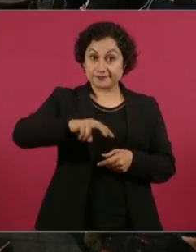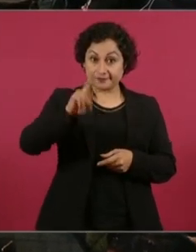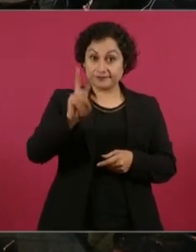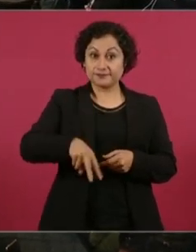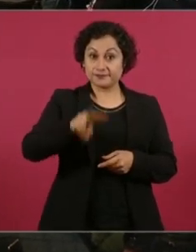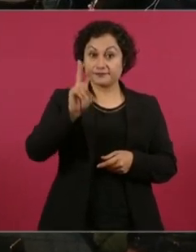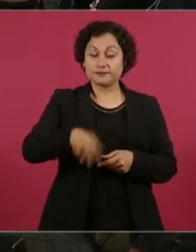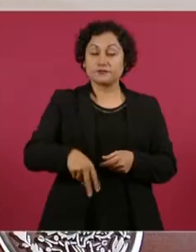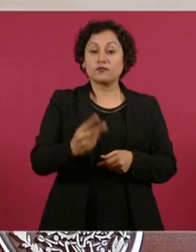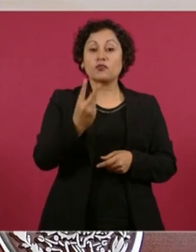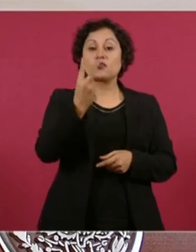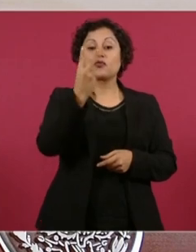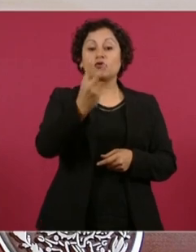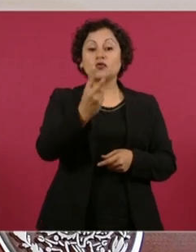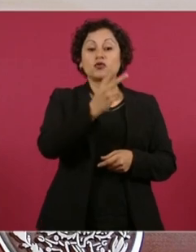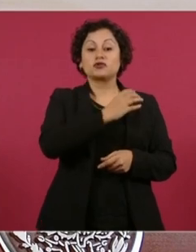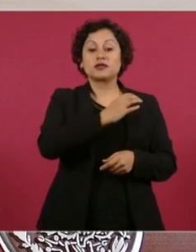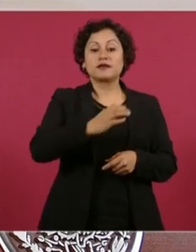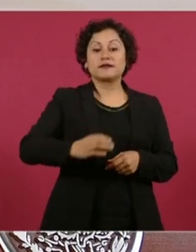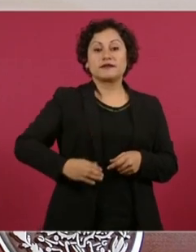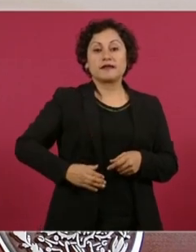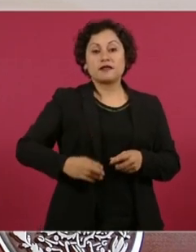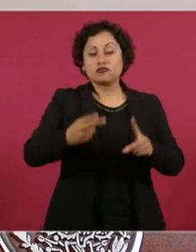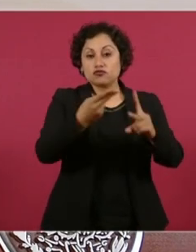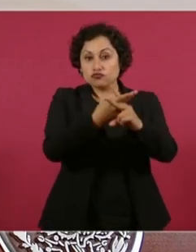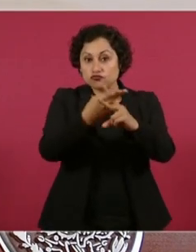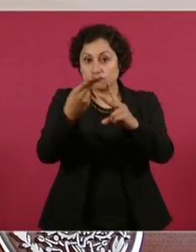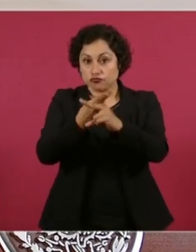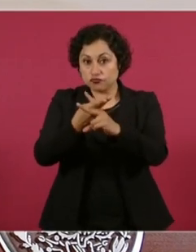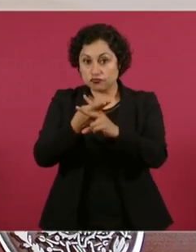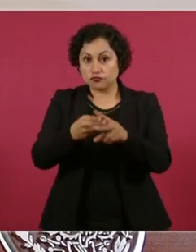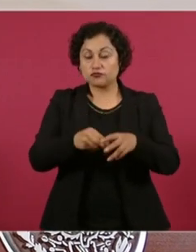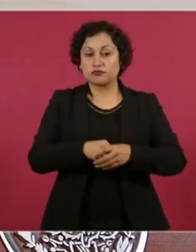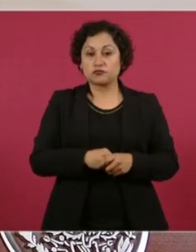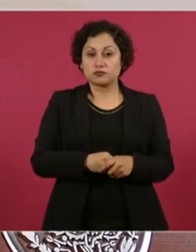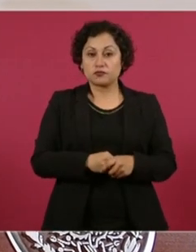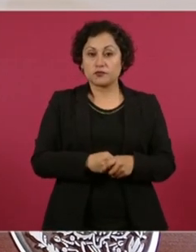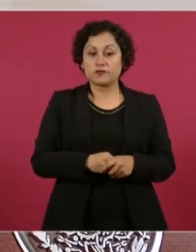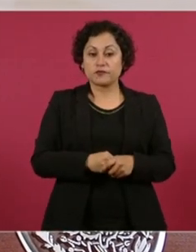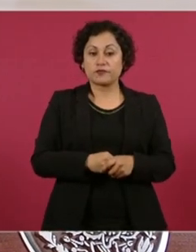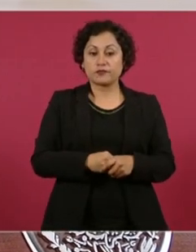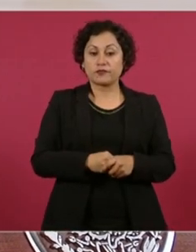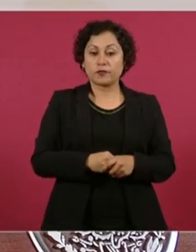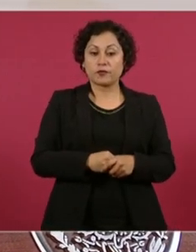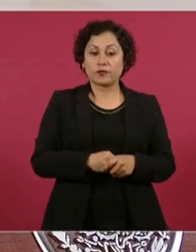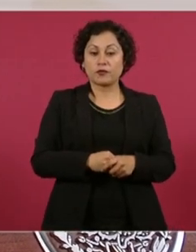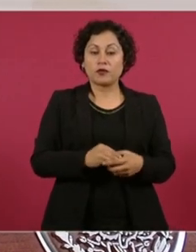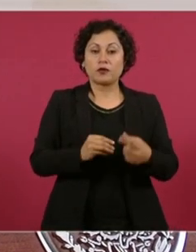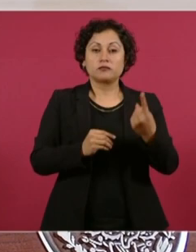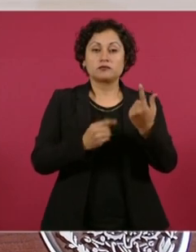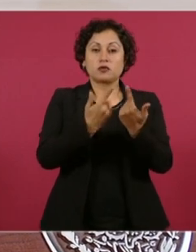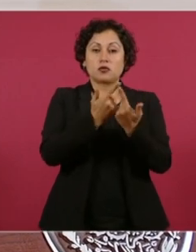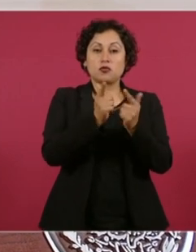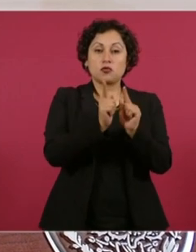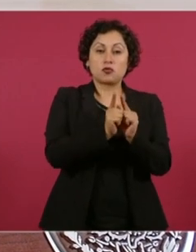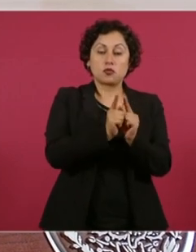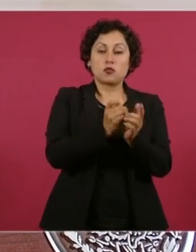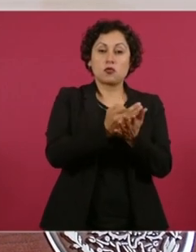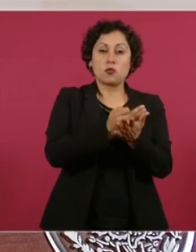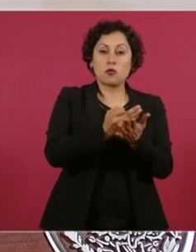asesinaron a dos candidatos. Sí. En uno de Morena y otro del